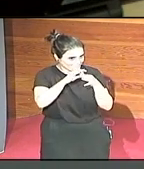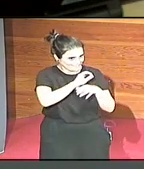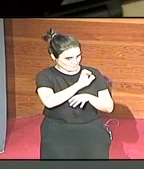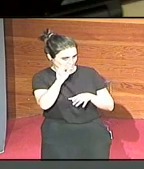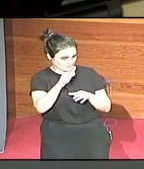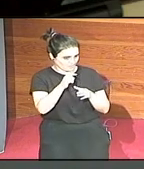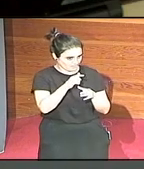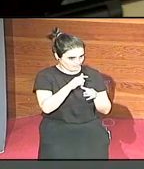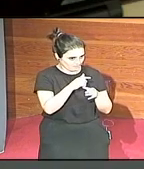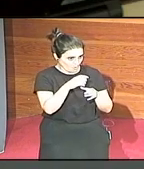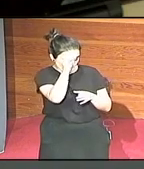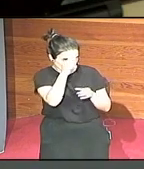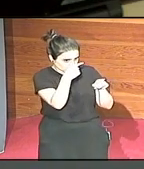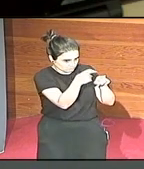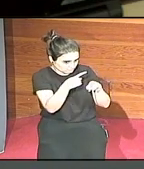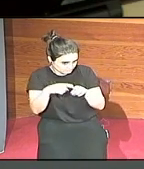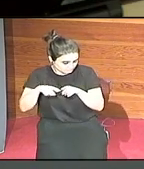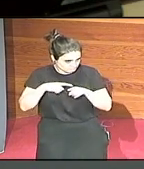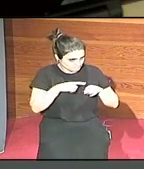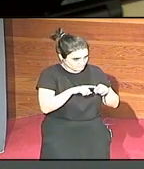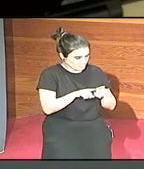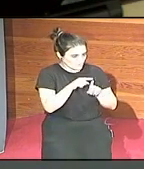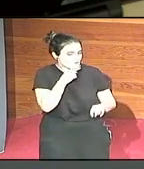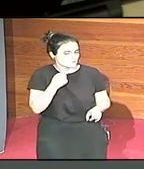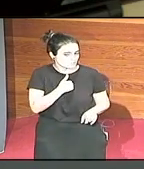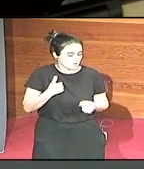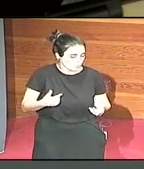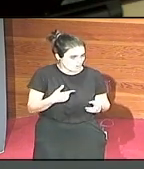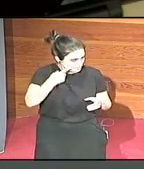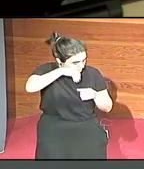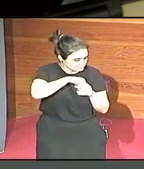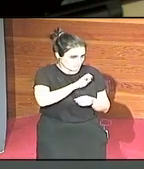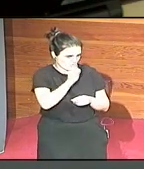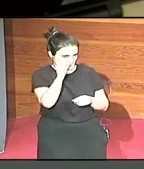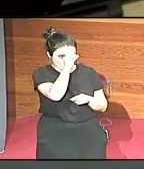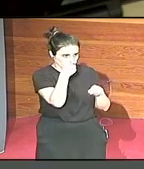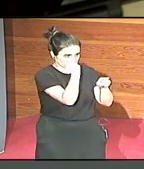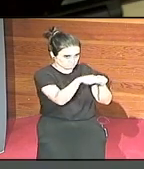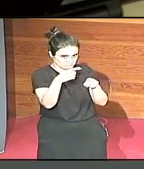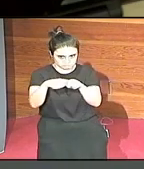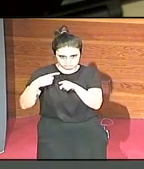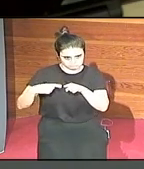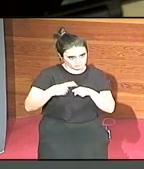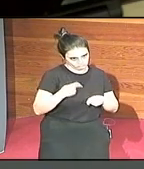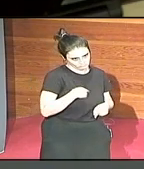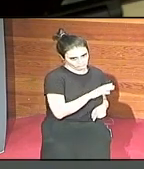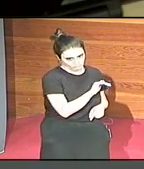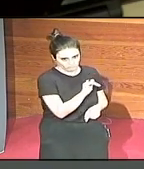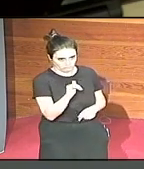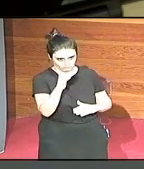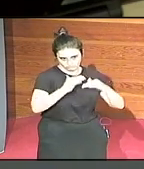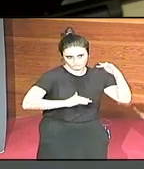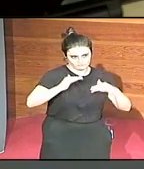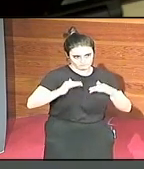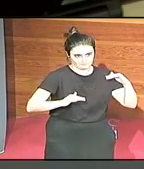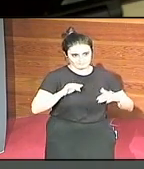Unión Europea, independientemente del papel de Rusia, ya son lo suficientemente profundas y tienen suficientemente